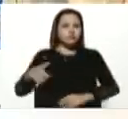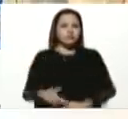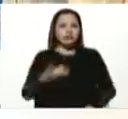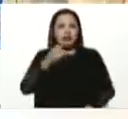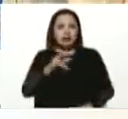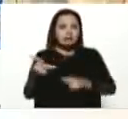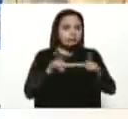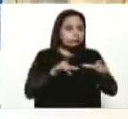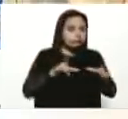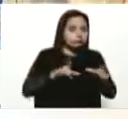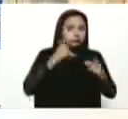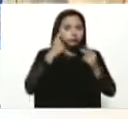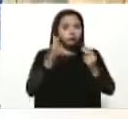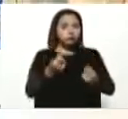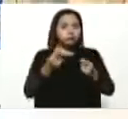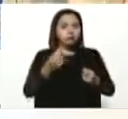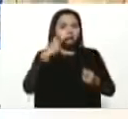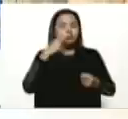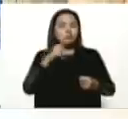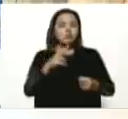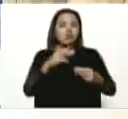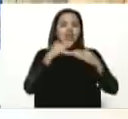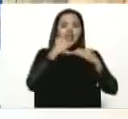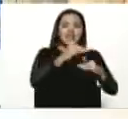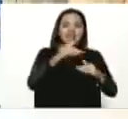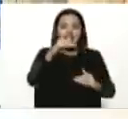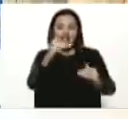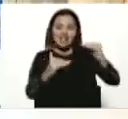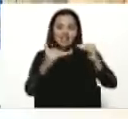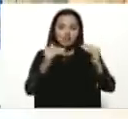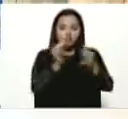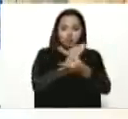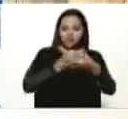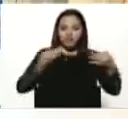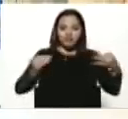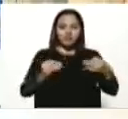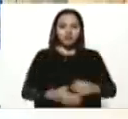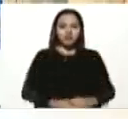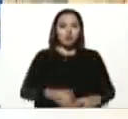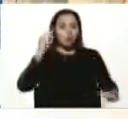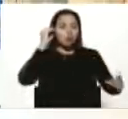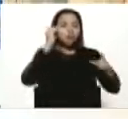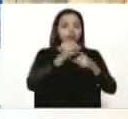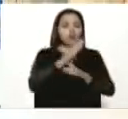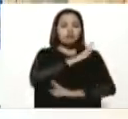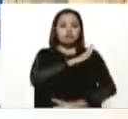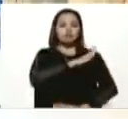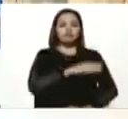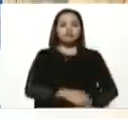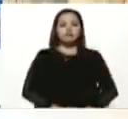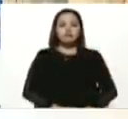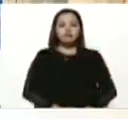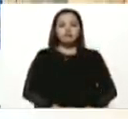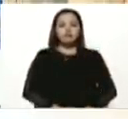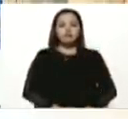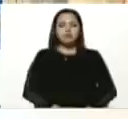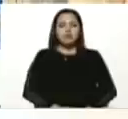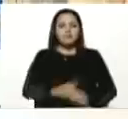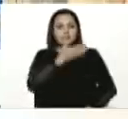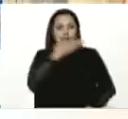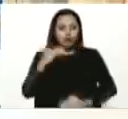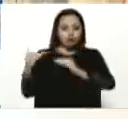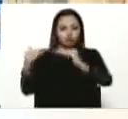hasta que logremos el nivel de equilibrio óptimo, que es la meta que tenemos, lograr el nivel de equilibrio óptimo